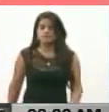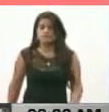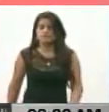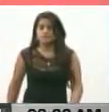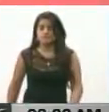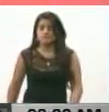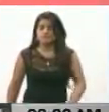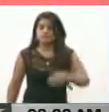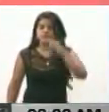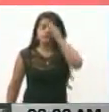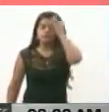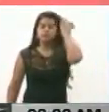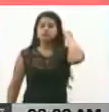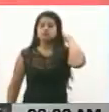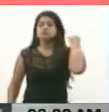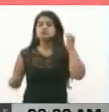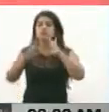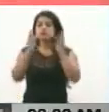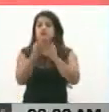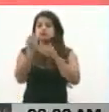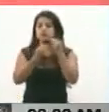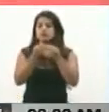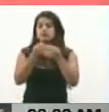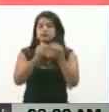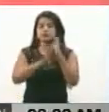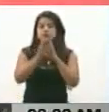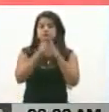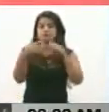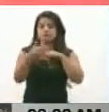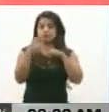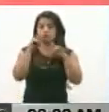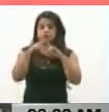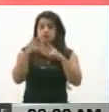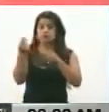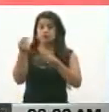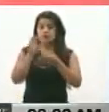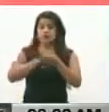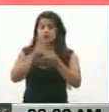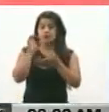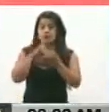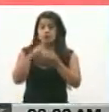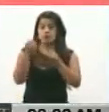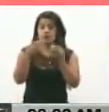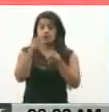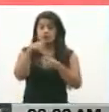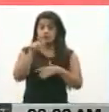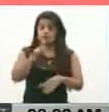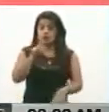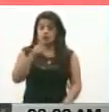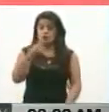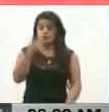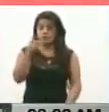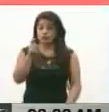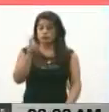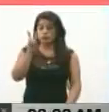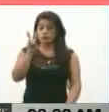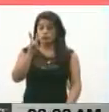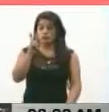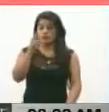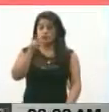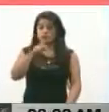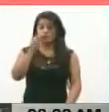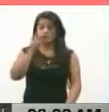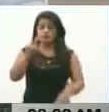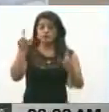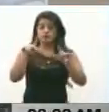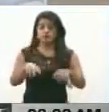pero el mundo entero hace cosas como las que estamos haciendo acá, un desarrollo tecnológico con dinero del Estado para el pueblo de Venezuela, para que nuestra gente pueda ver televisión gratuita y de